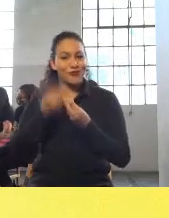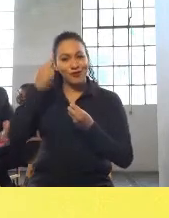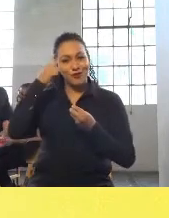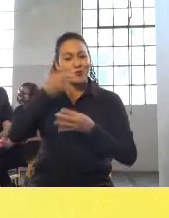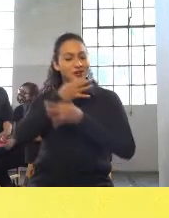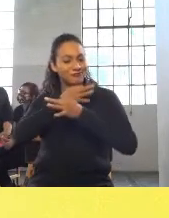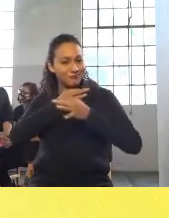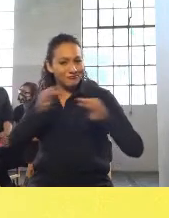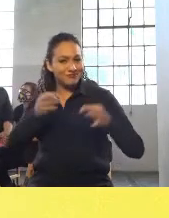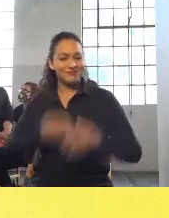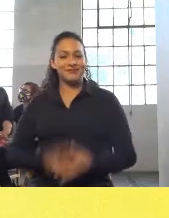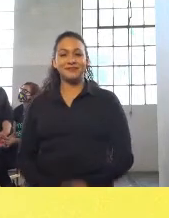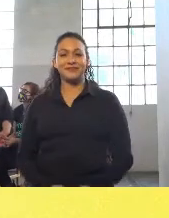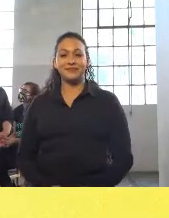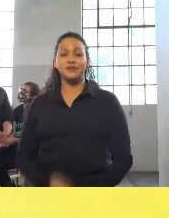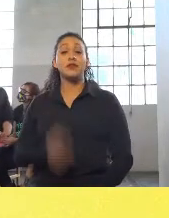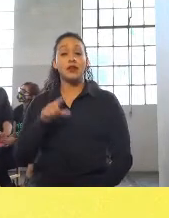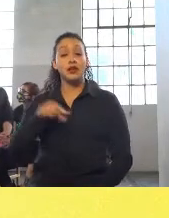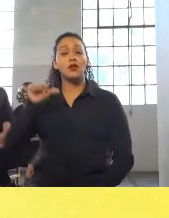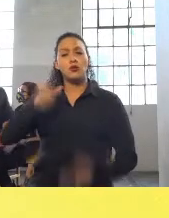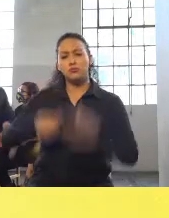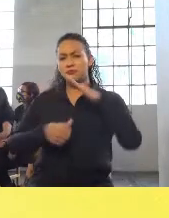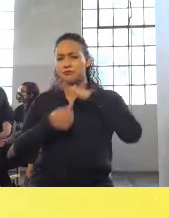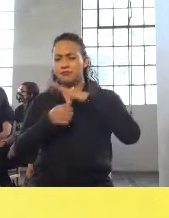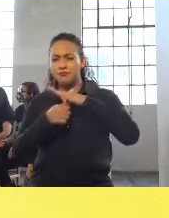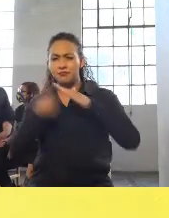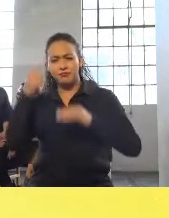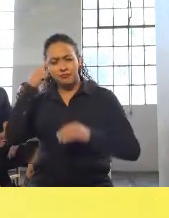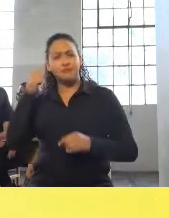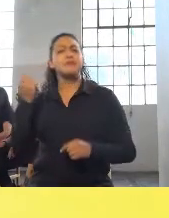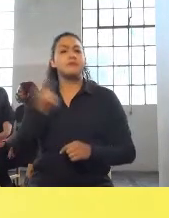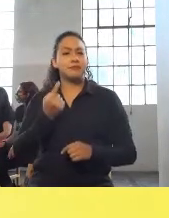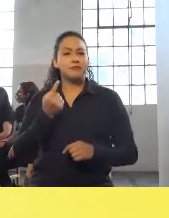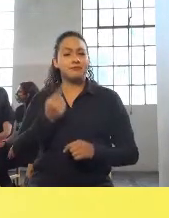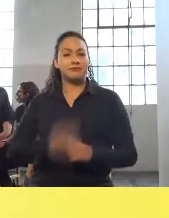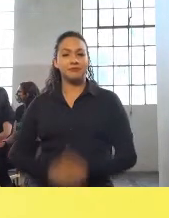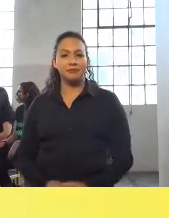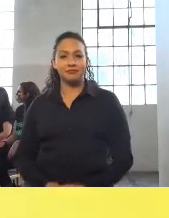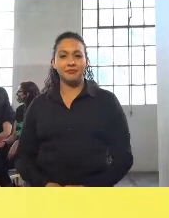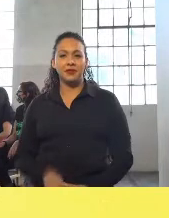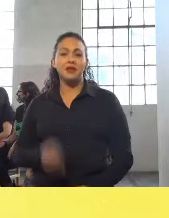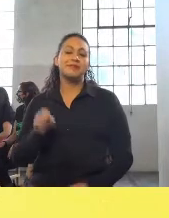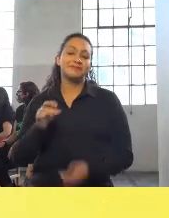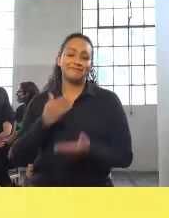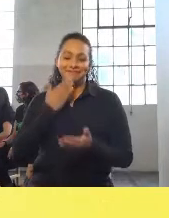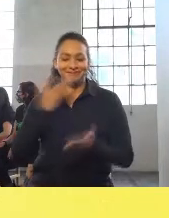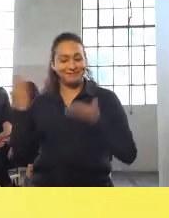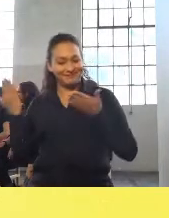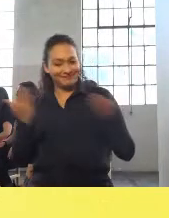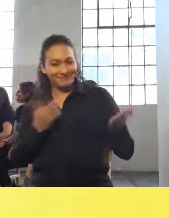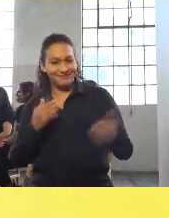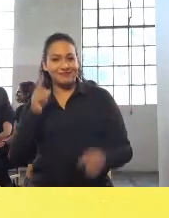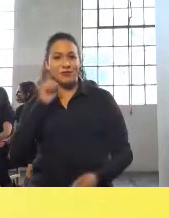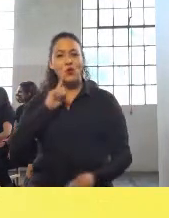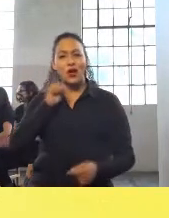para hacerlo. Hoy tenemos esta mesa y pues el micrófono es tuyo, moderadoras, y gracias por estar aquí.